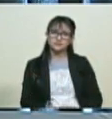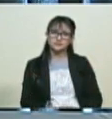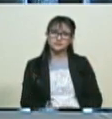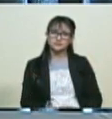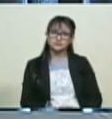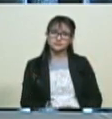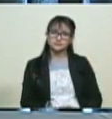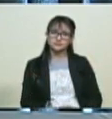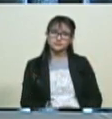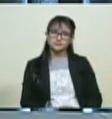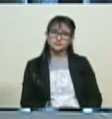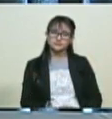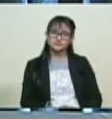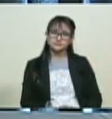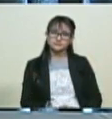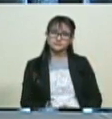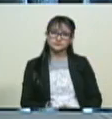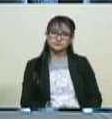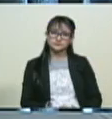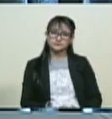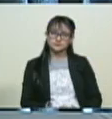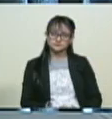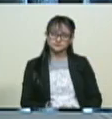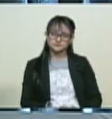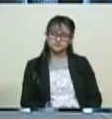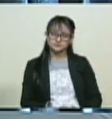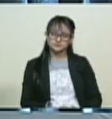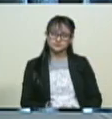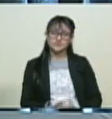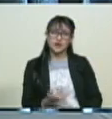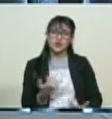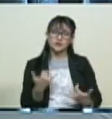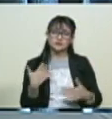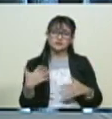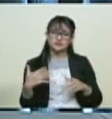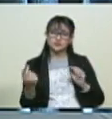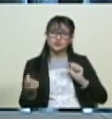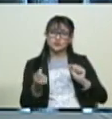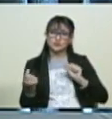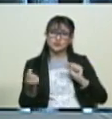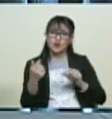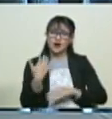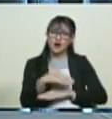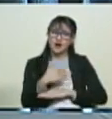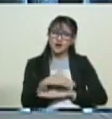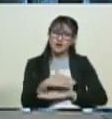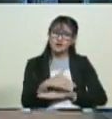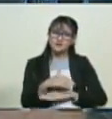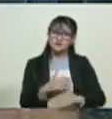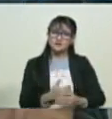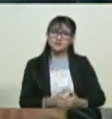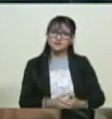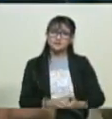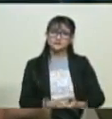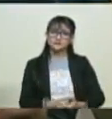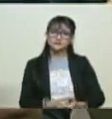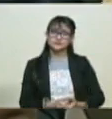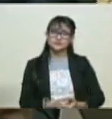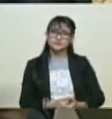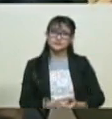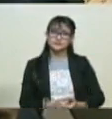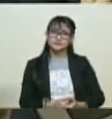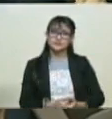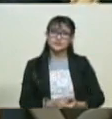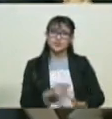sobre eso hay grandes debates en la ciudadanía en la calle y ustedes